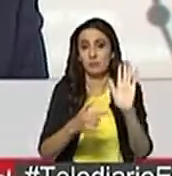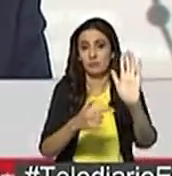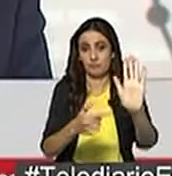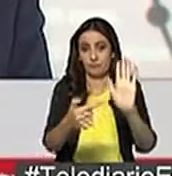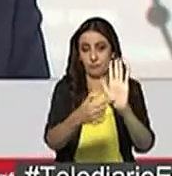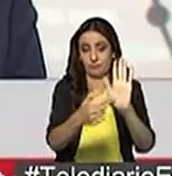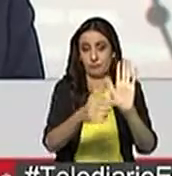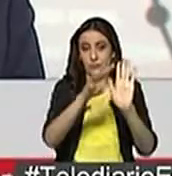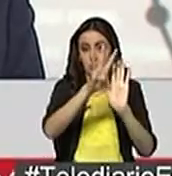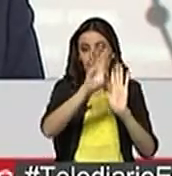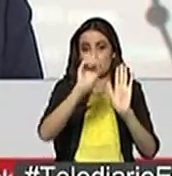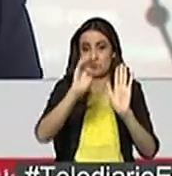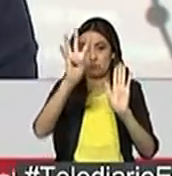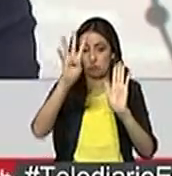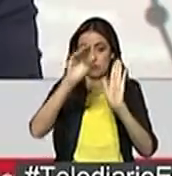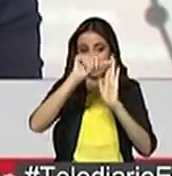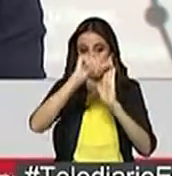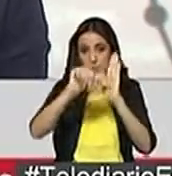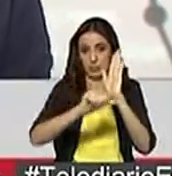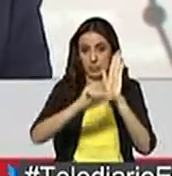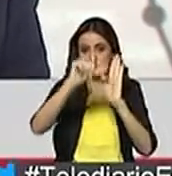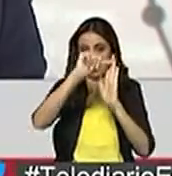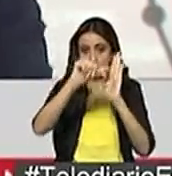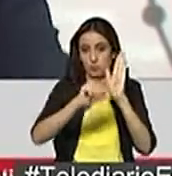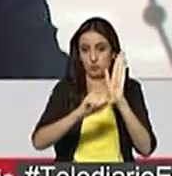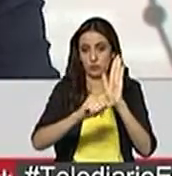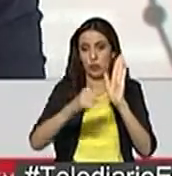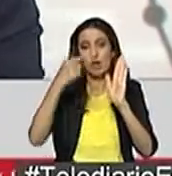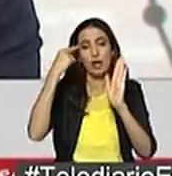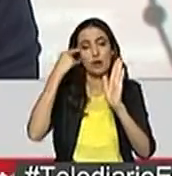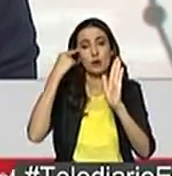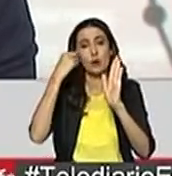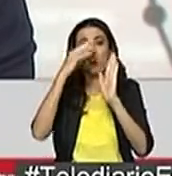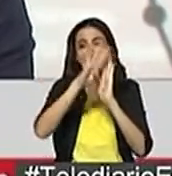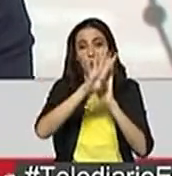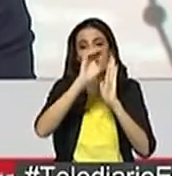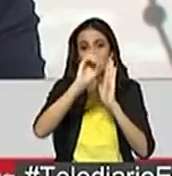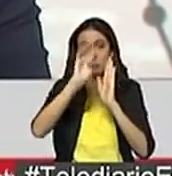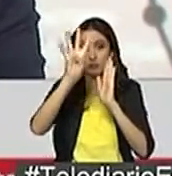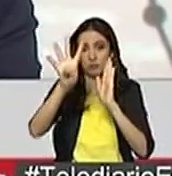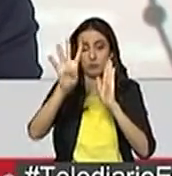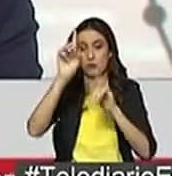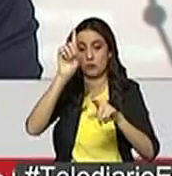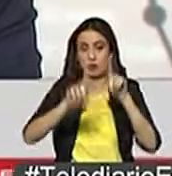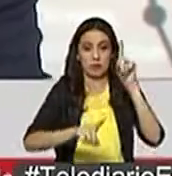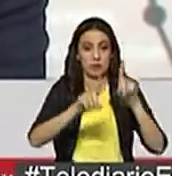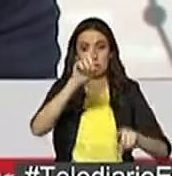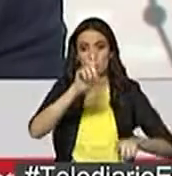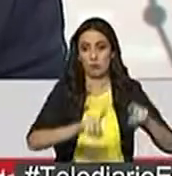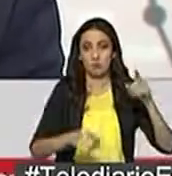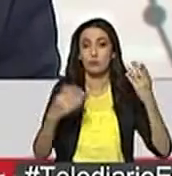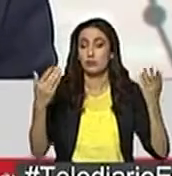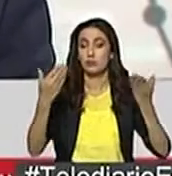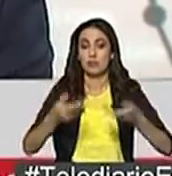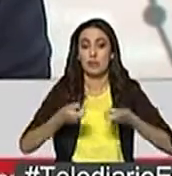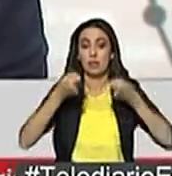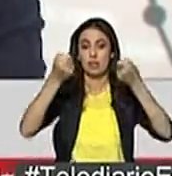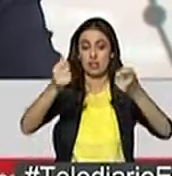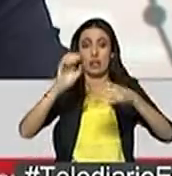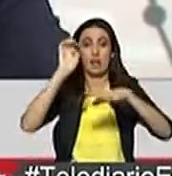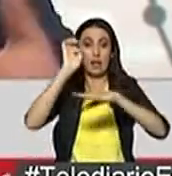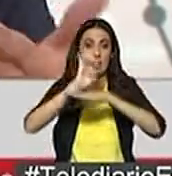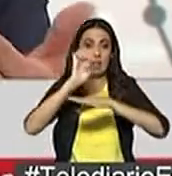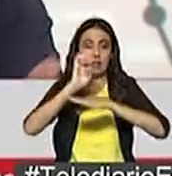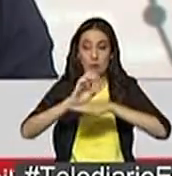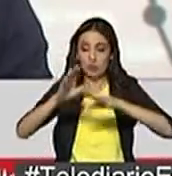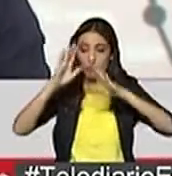ley de 404 artículos. Así es. Lo razonable es que de los 404 artículos, algunos debieron servir para el país.